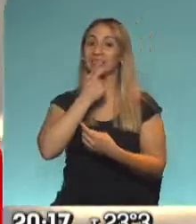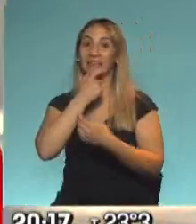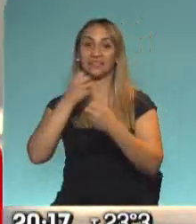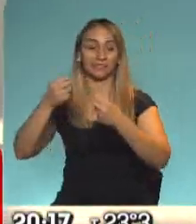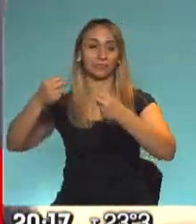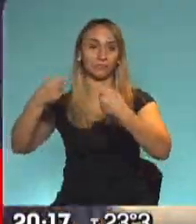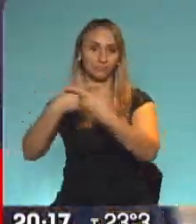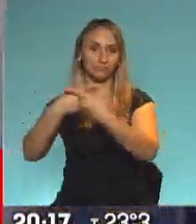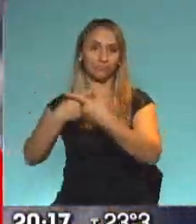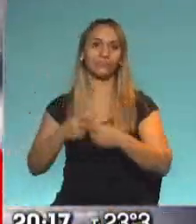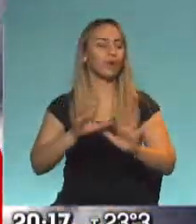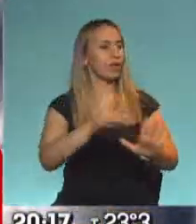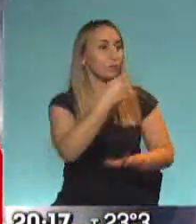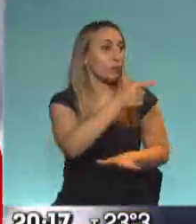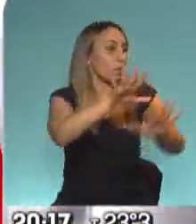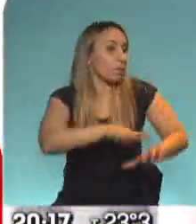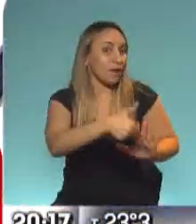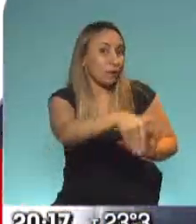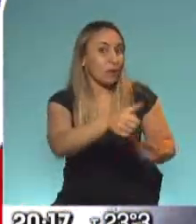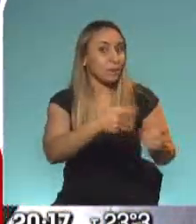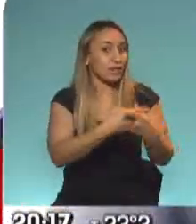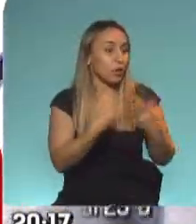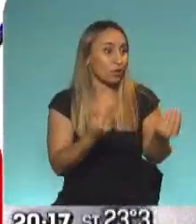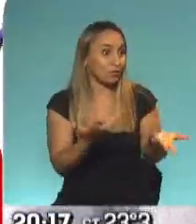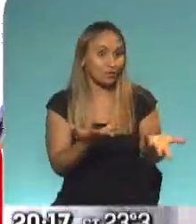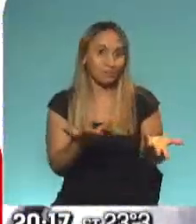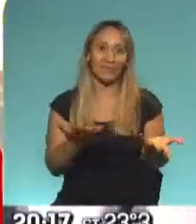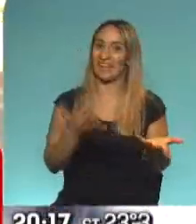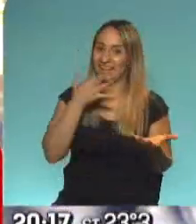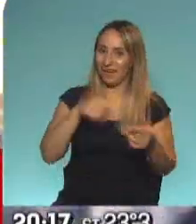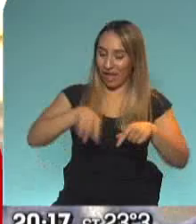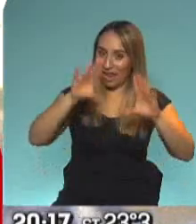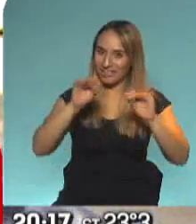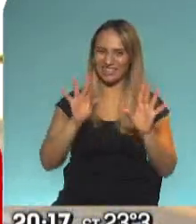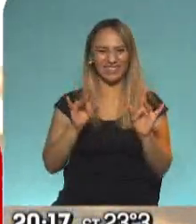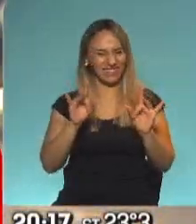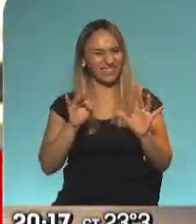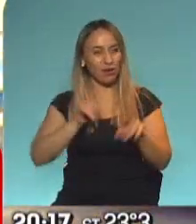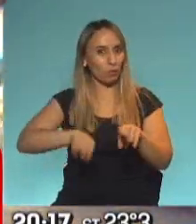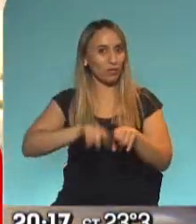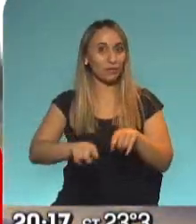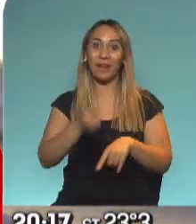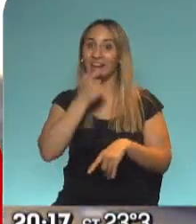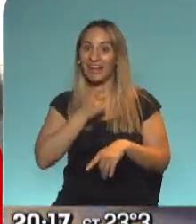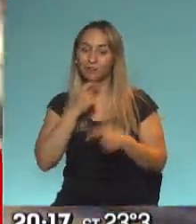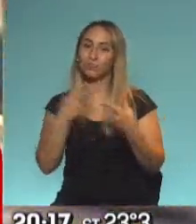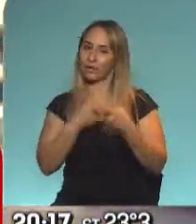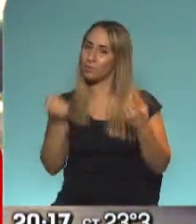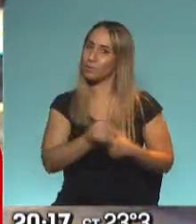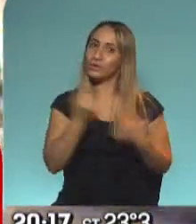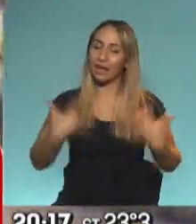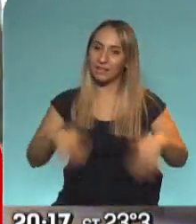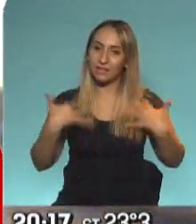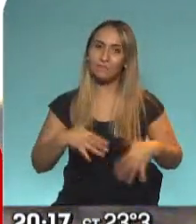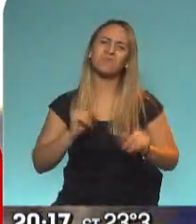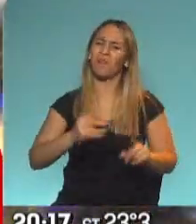vamos, Racing. ¿Cómo te estás preparando para el partido de hoy? Y noche complicada, ¿eh? Como siempre que juega Racing, partido importante, ¿no? Pero